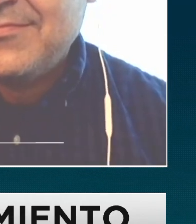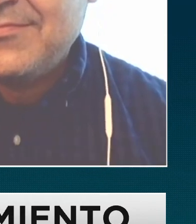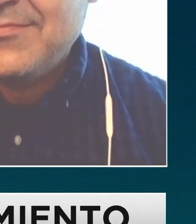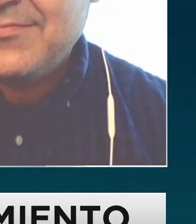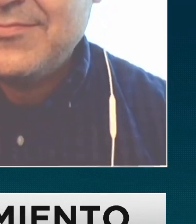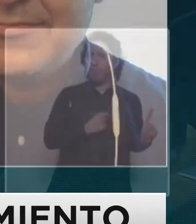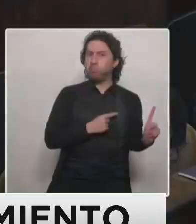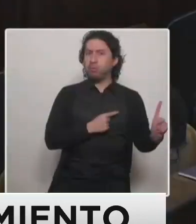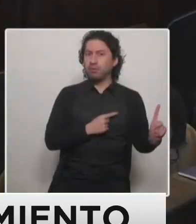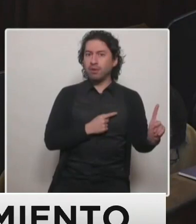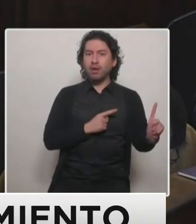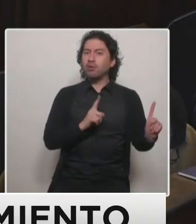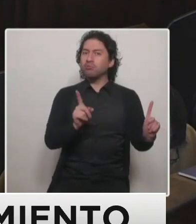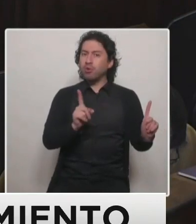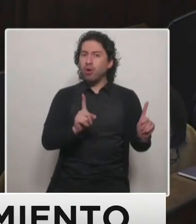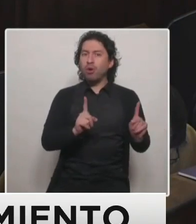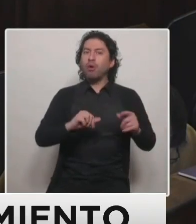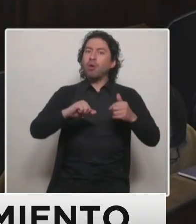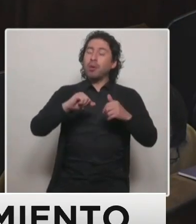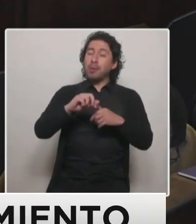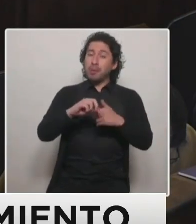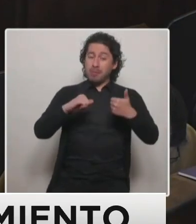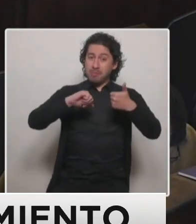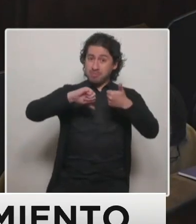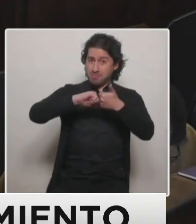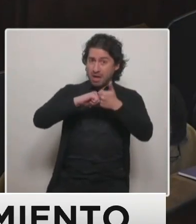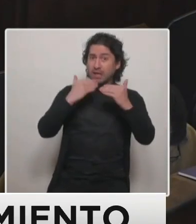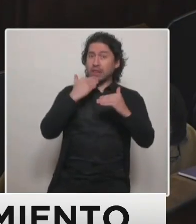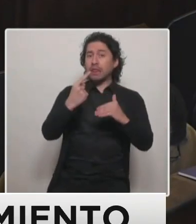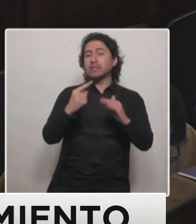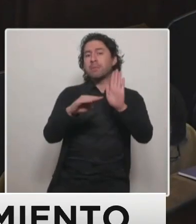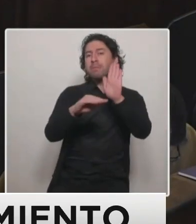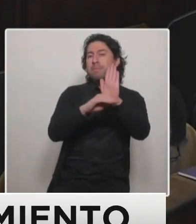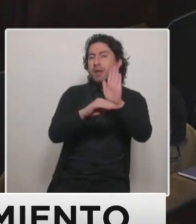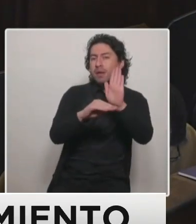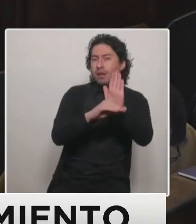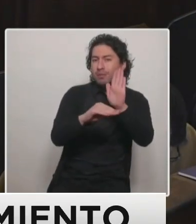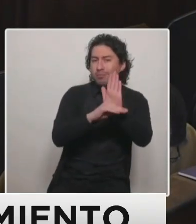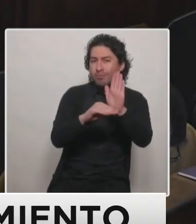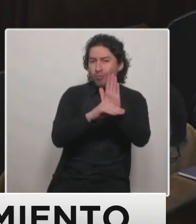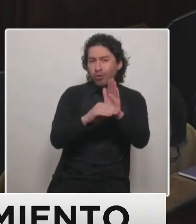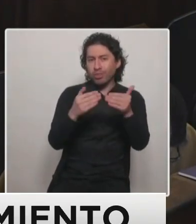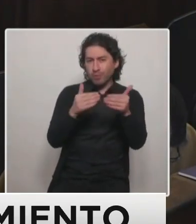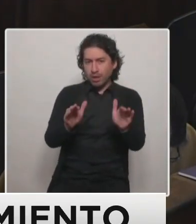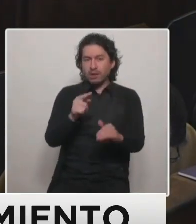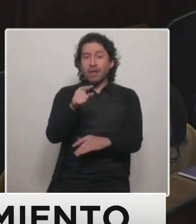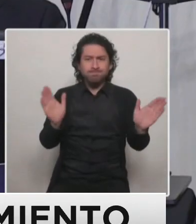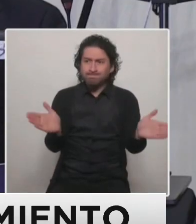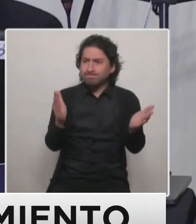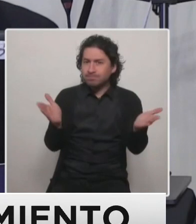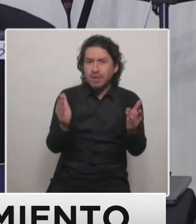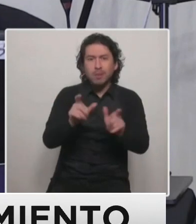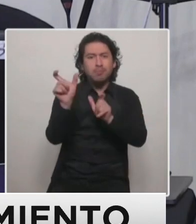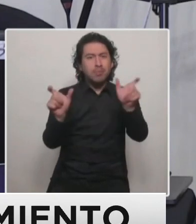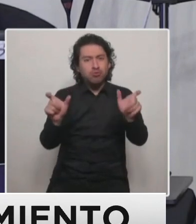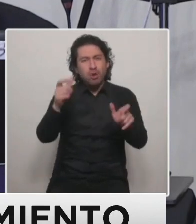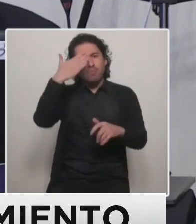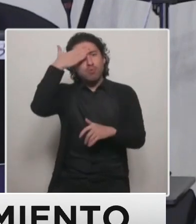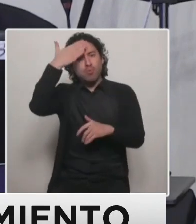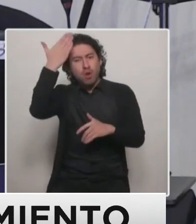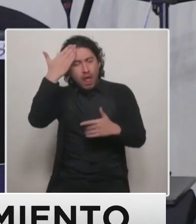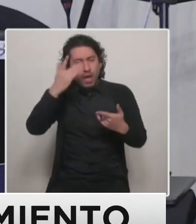mi visión eso es lo que yo observo porque cuando hay peleas hay coscachos de un lado para otro dijo viejo a lo mejor esto es parte de una construcción